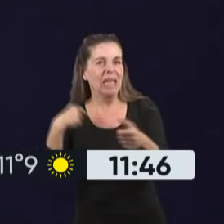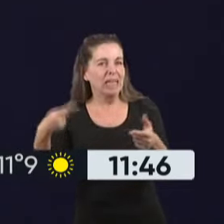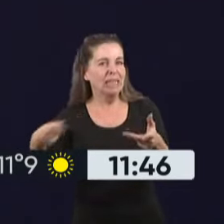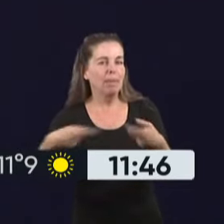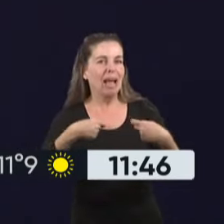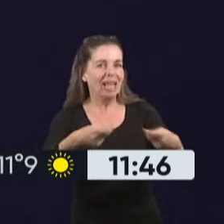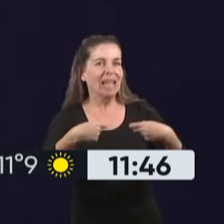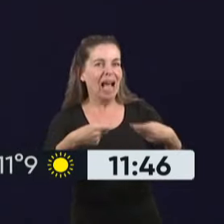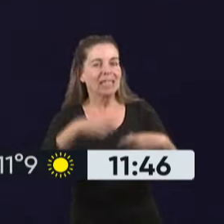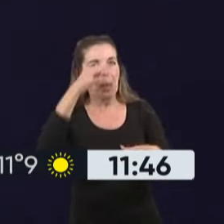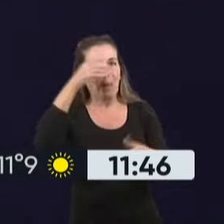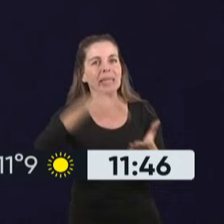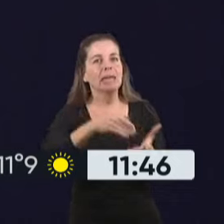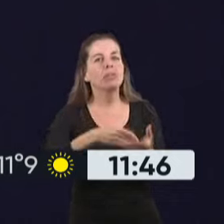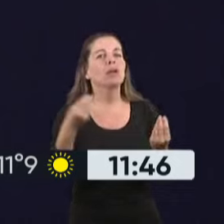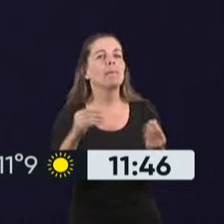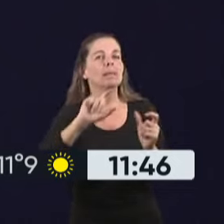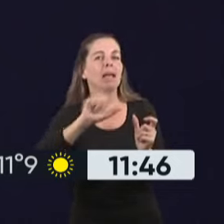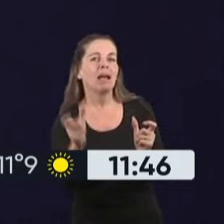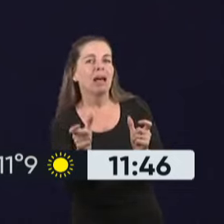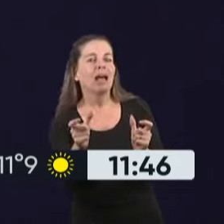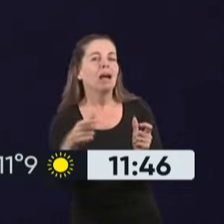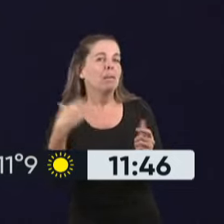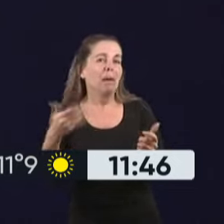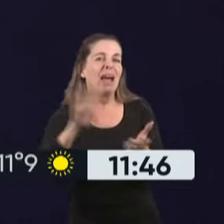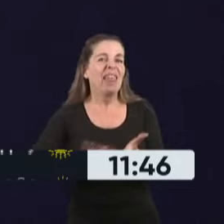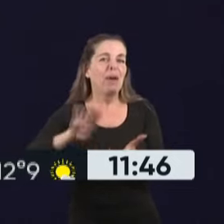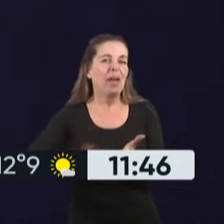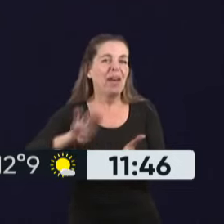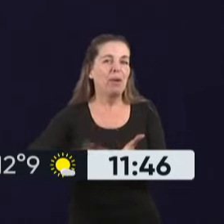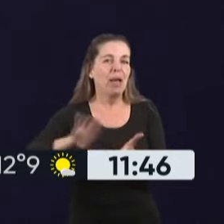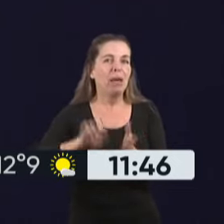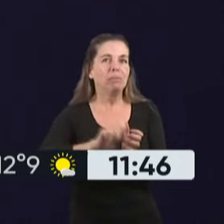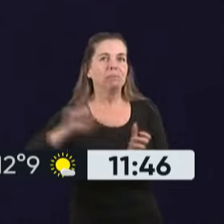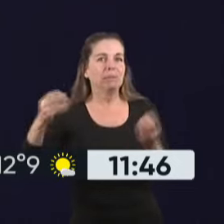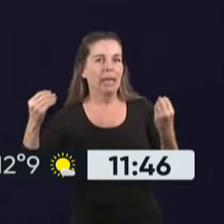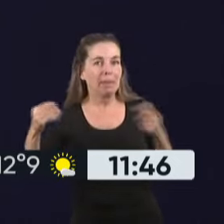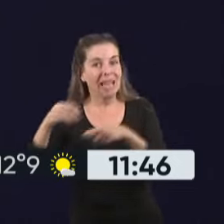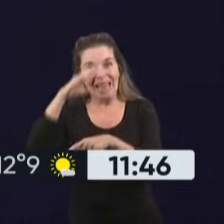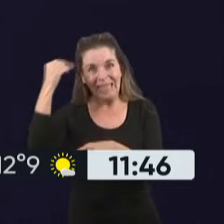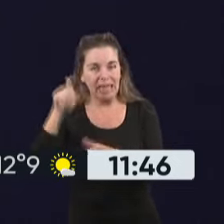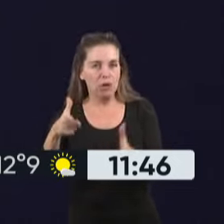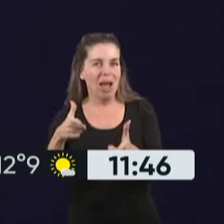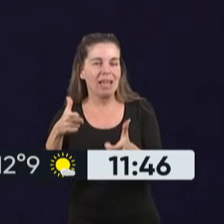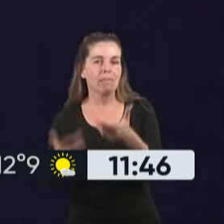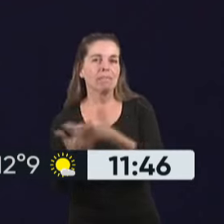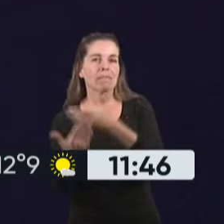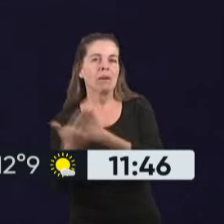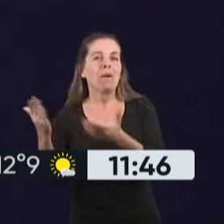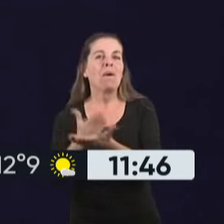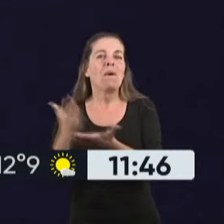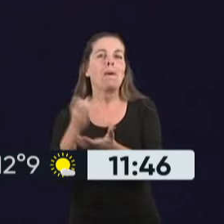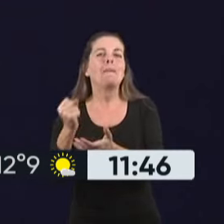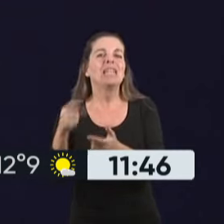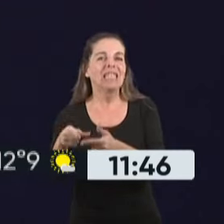gastar 20. Bueno, todos los meses va a quedar debiendo 5. El tema es que ella no tiene la máquina de hacer billetes, entonces